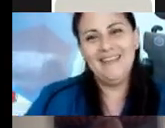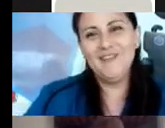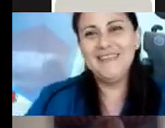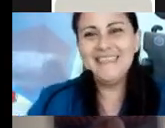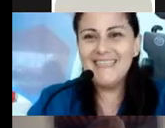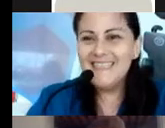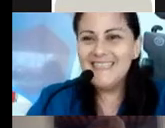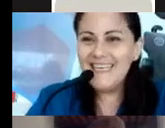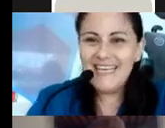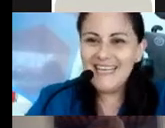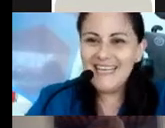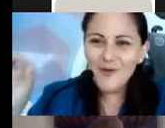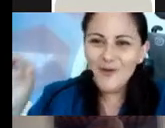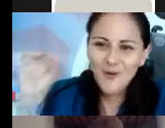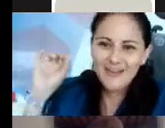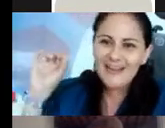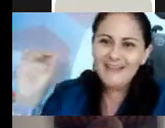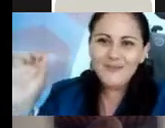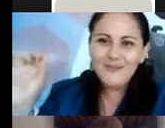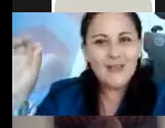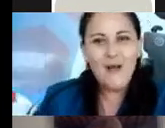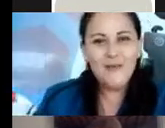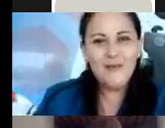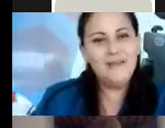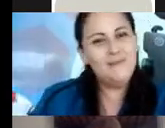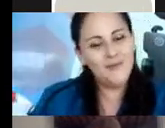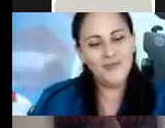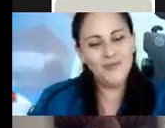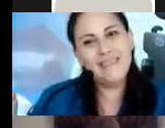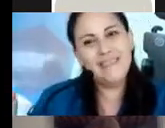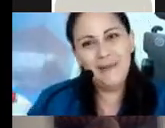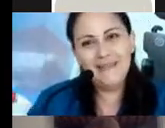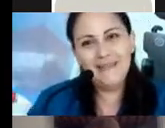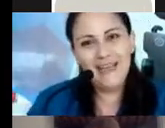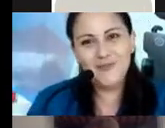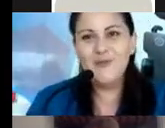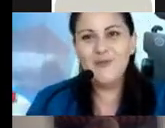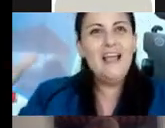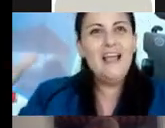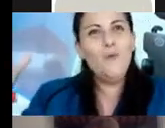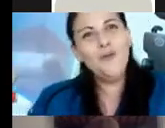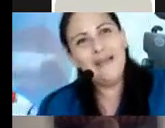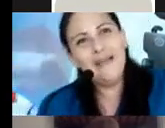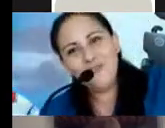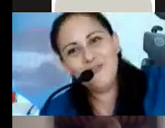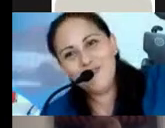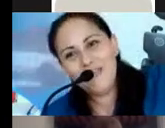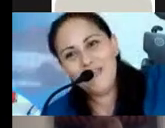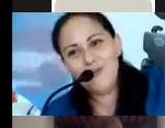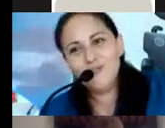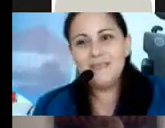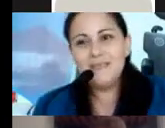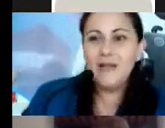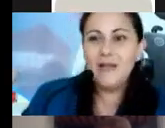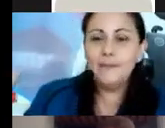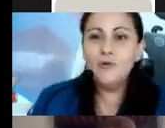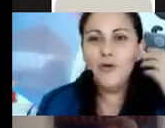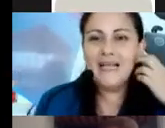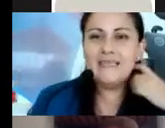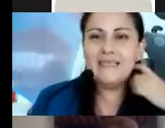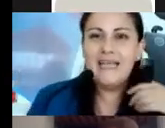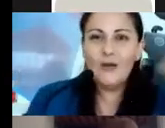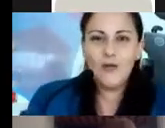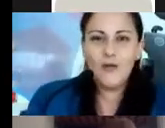casa y entonces tratas de guindar en un clavito ese cuadro y bueno, yo soy bien chapita en eso. El cuadro me queda torcido, entonces me cuesta